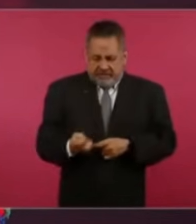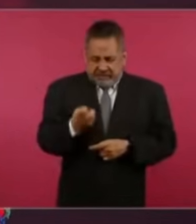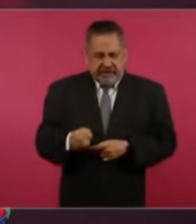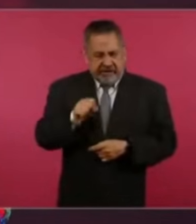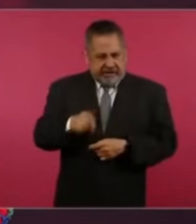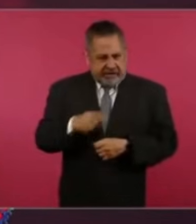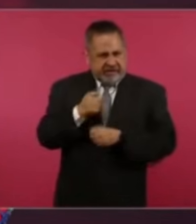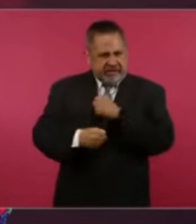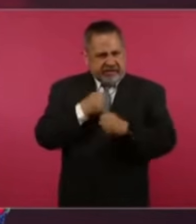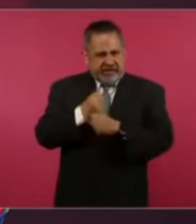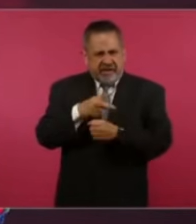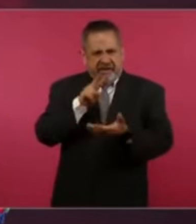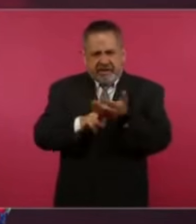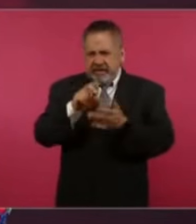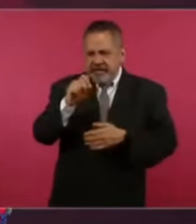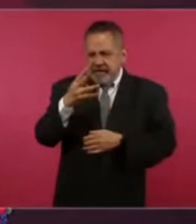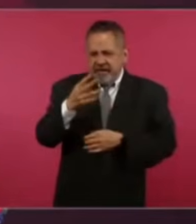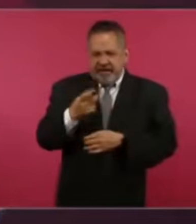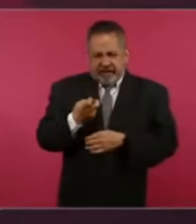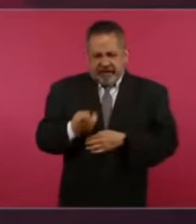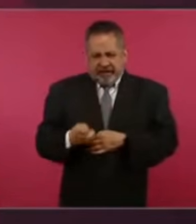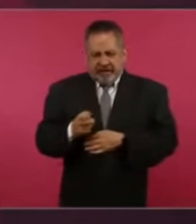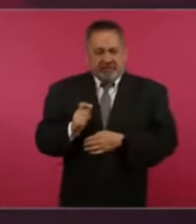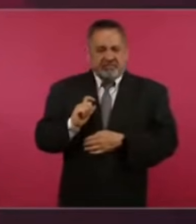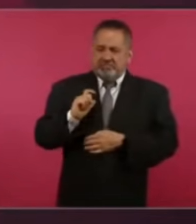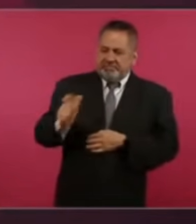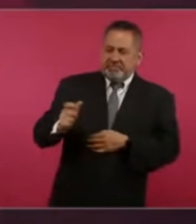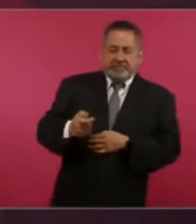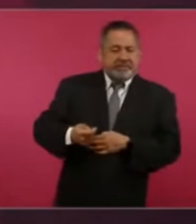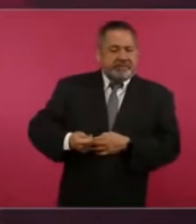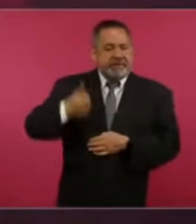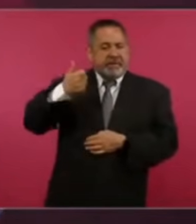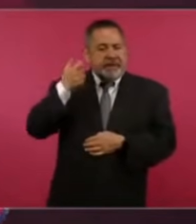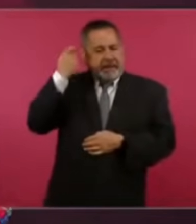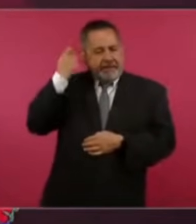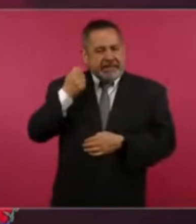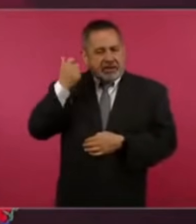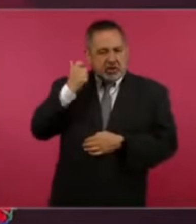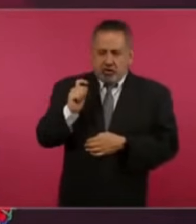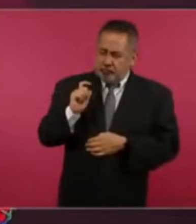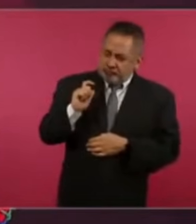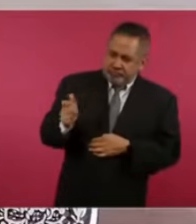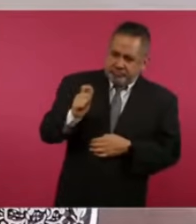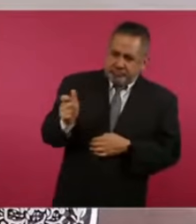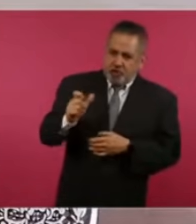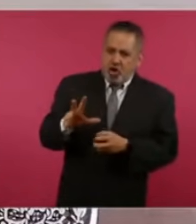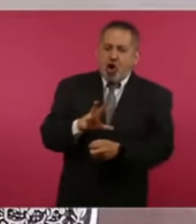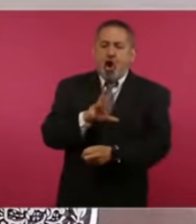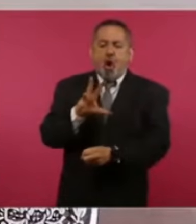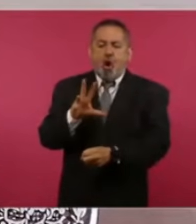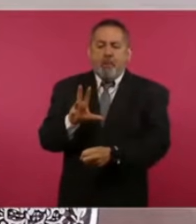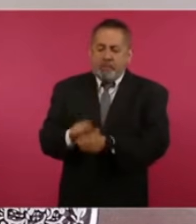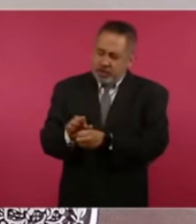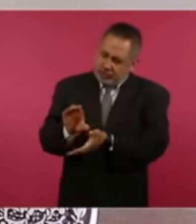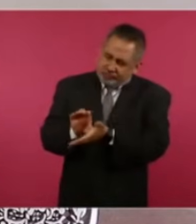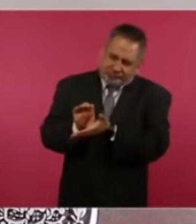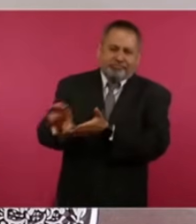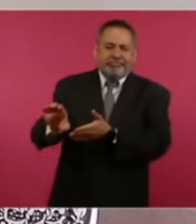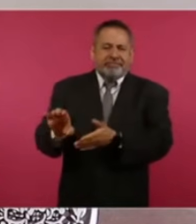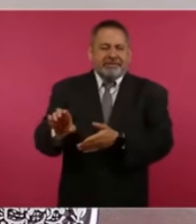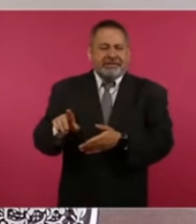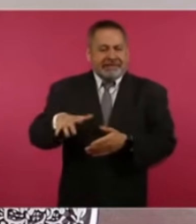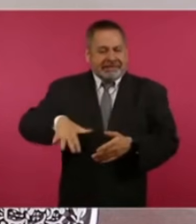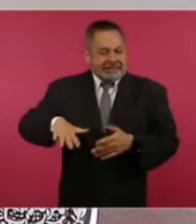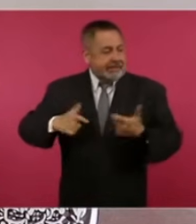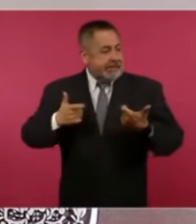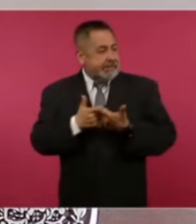mismo año se esté pagando la primera pensión ya con el complemento que